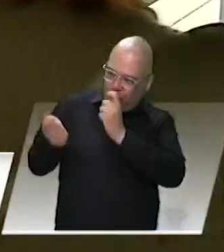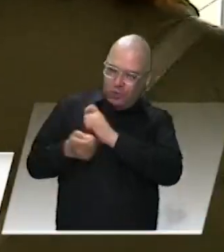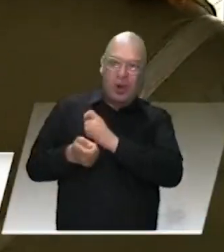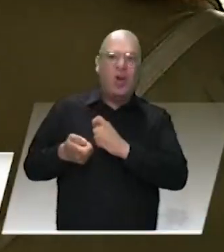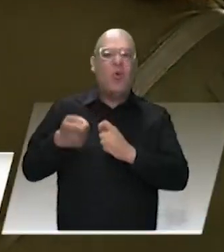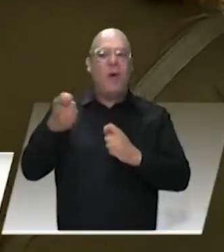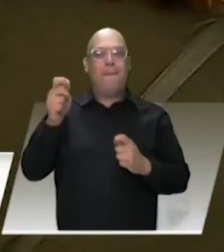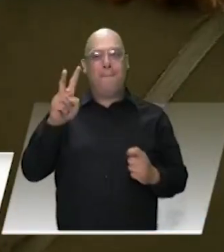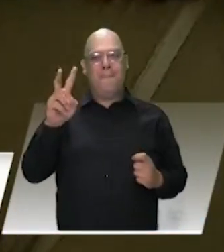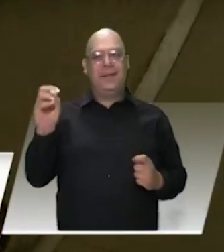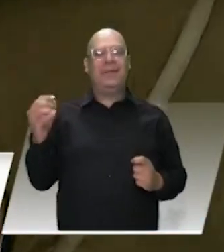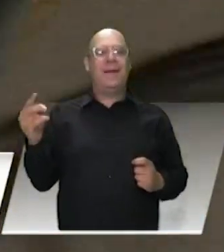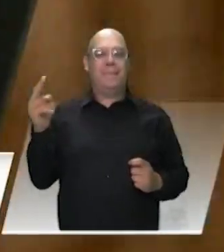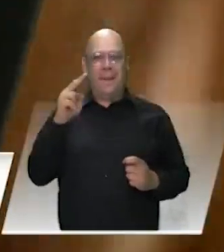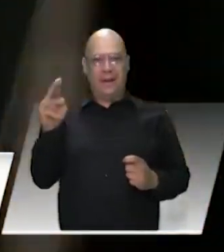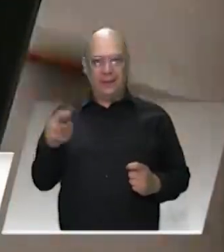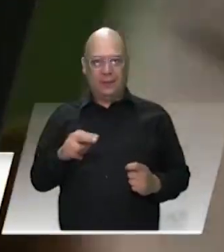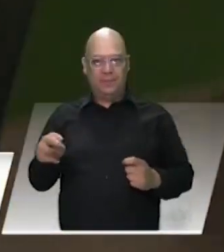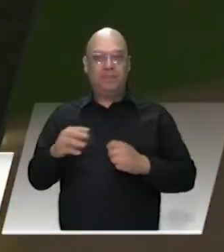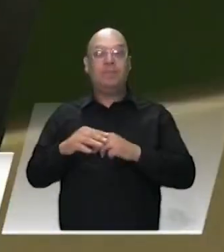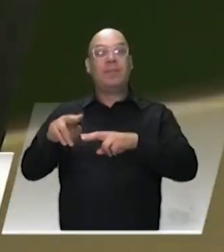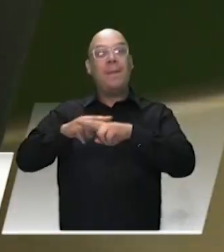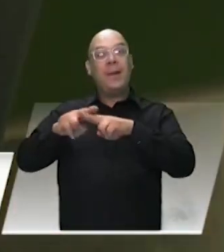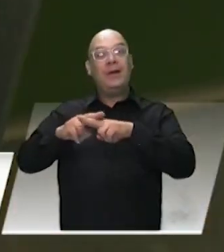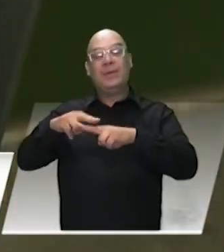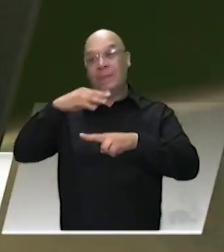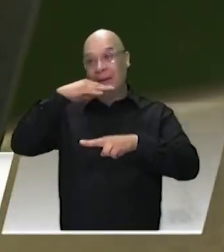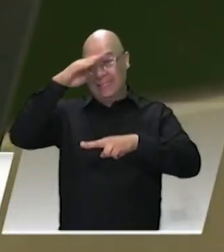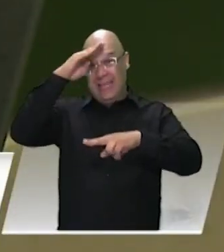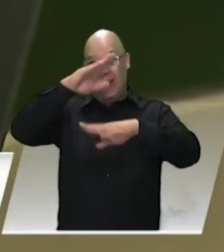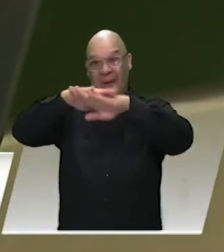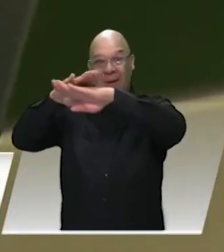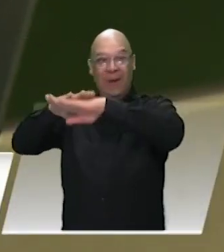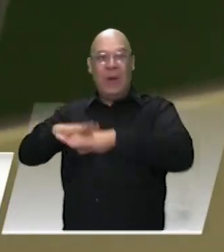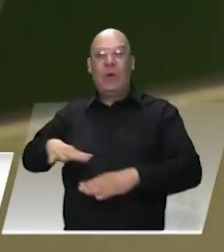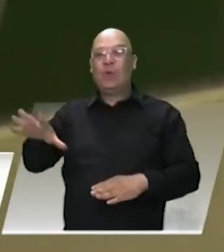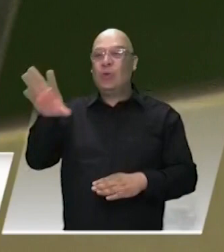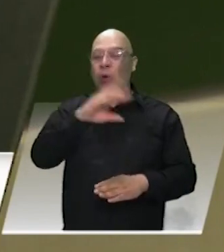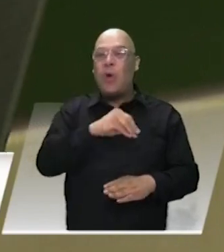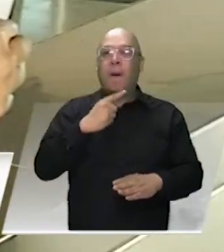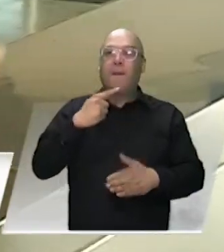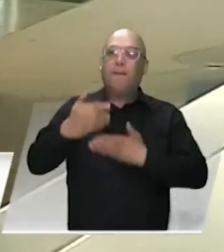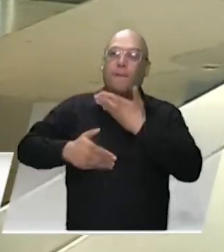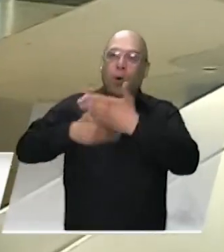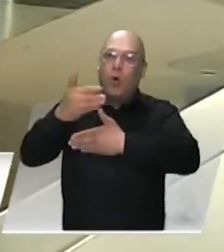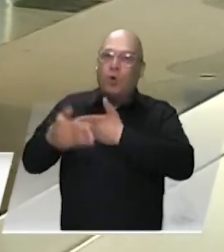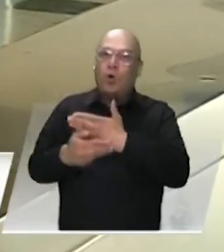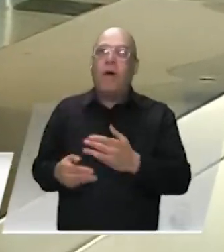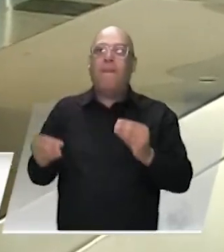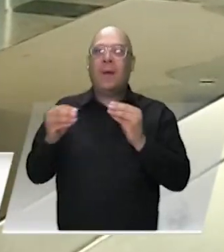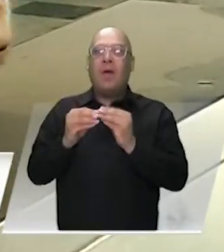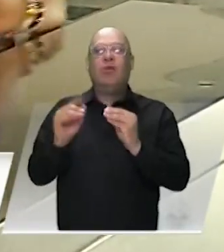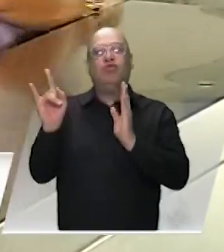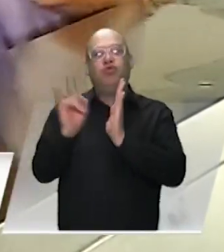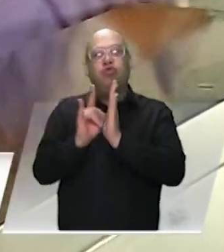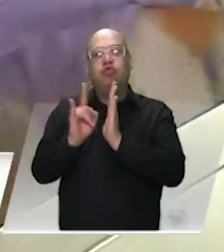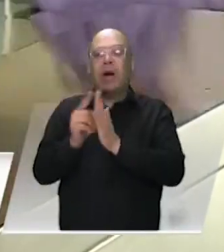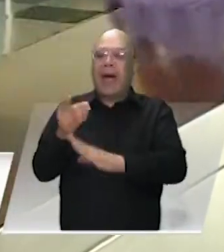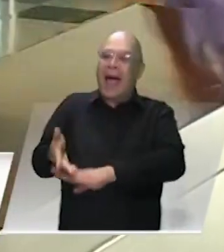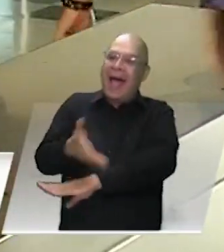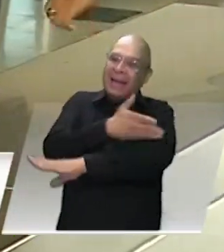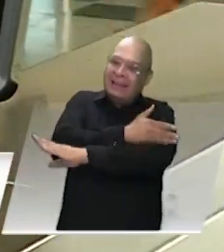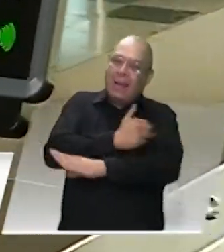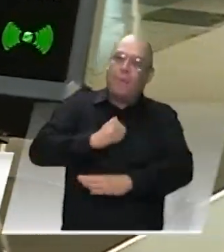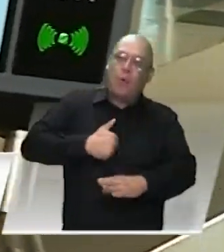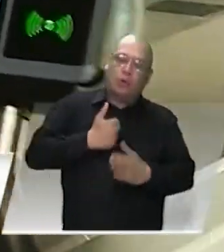próximo 20 de marzo. Desde el Metro de Medellín invitan a la comunidad a realizar los procesos de recarga con varios minutos de